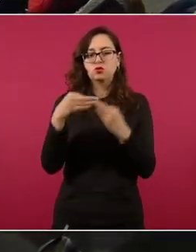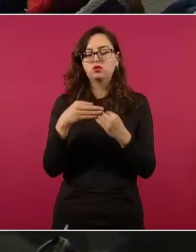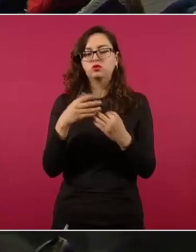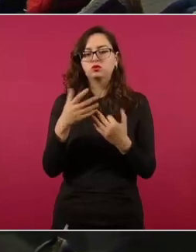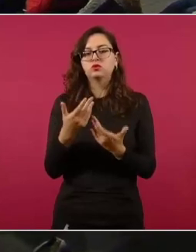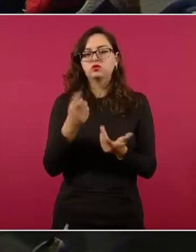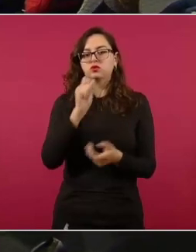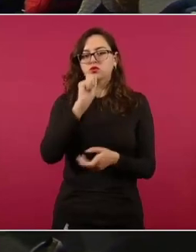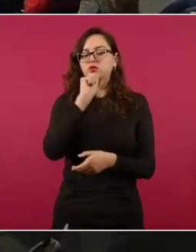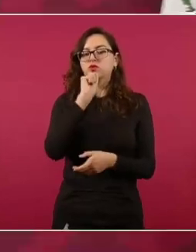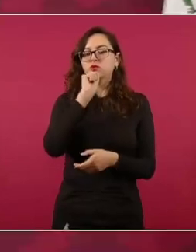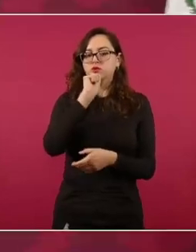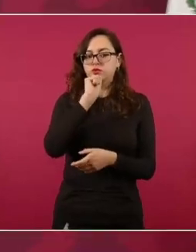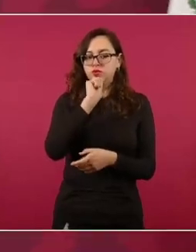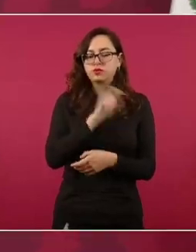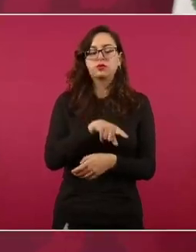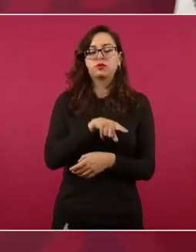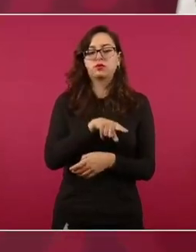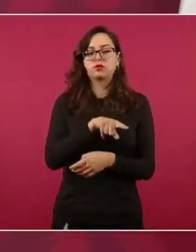incluidas las